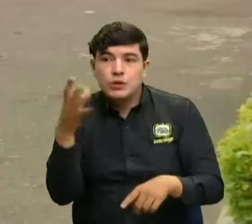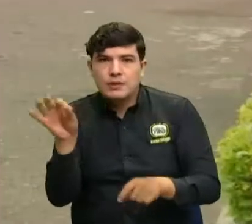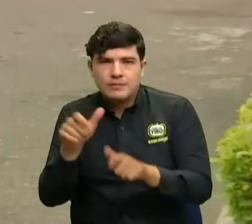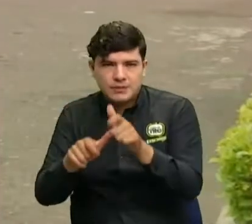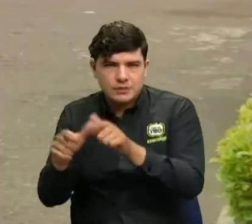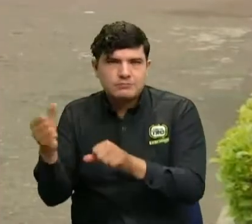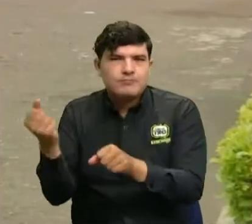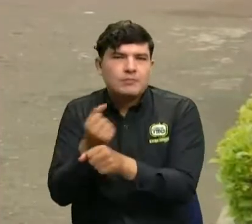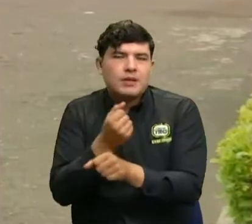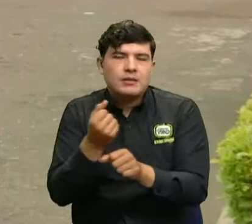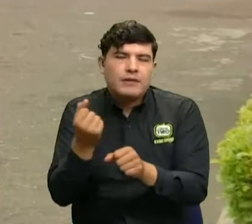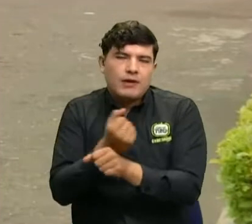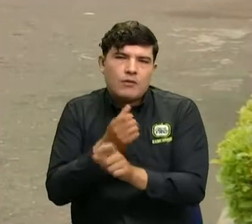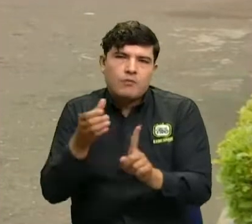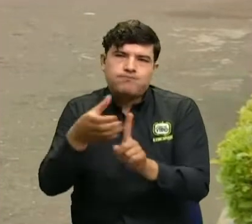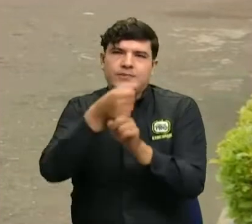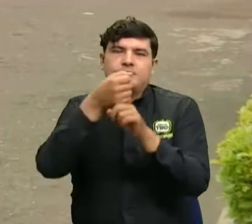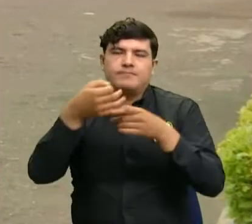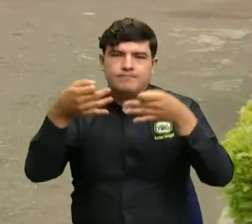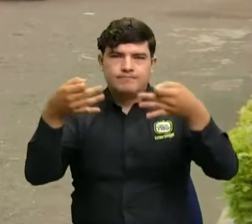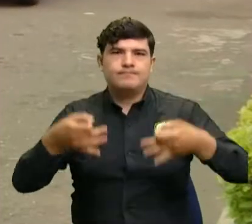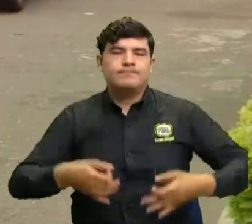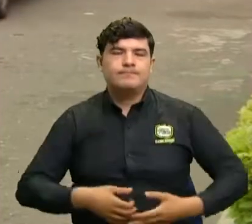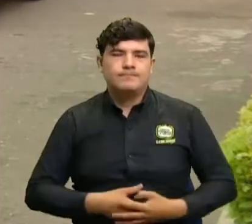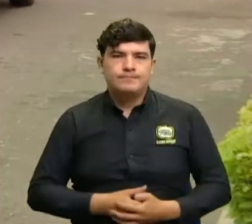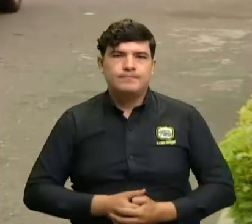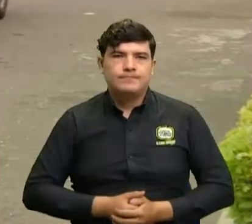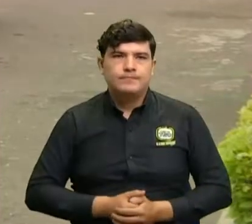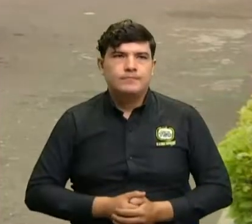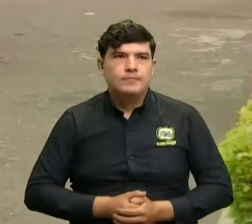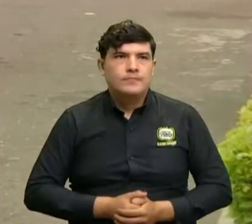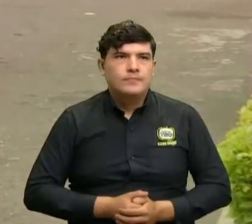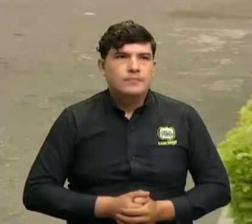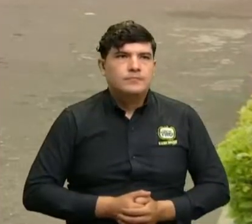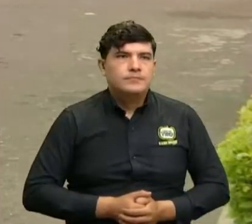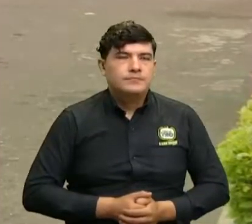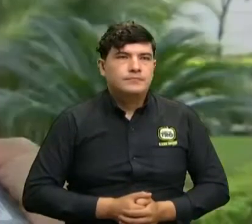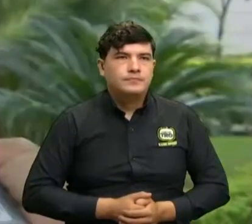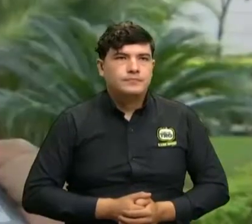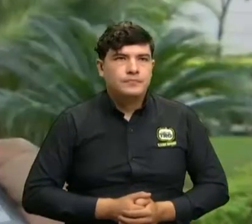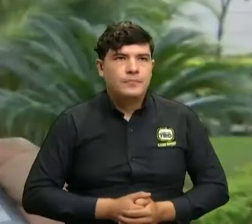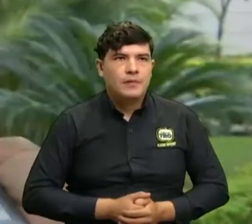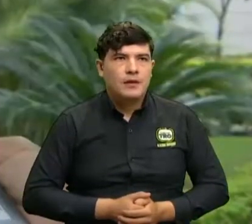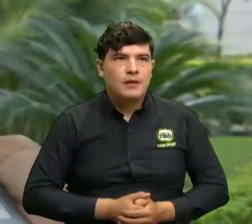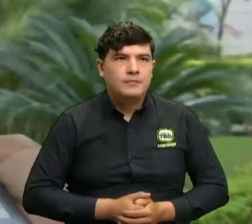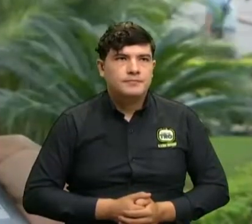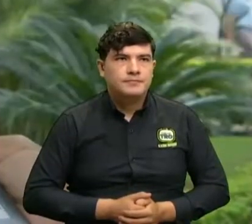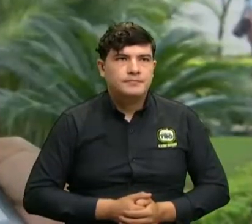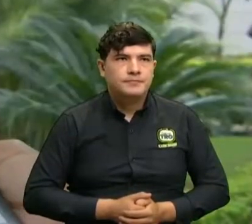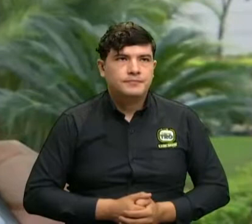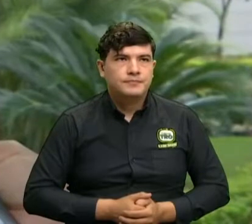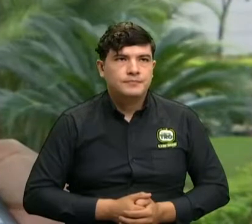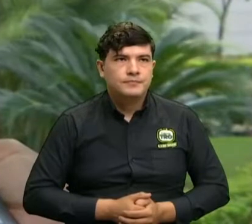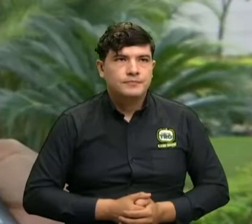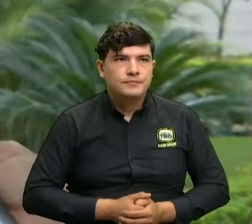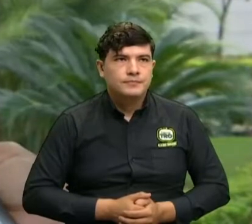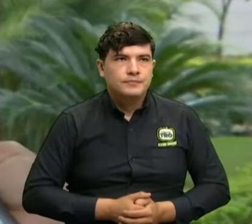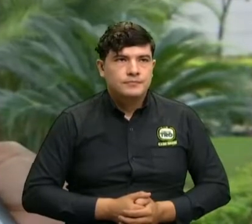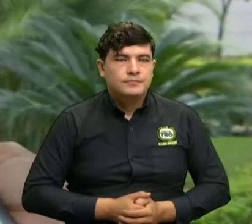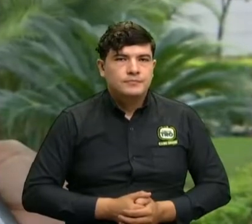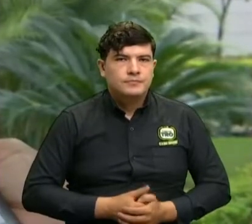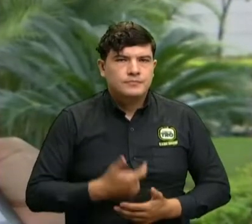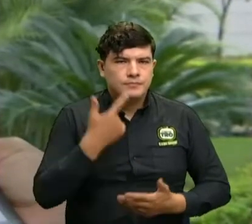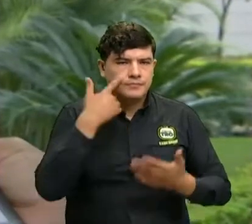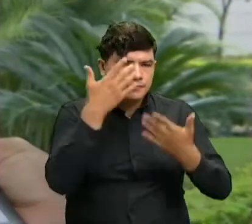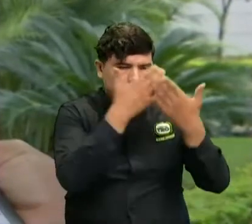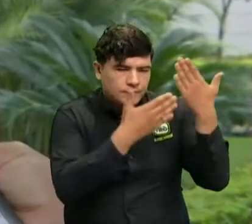que se están realizando, que fueron suspendidos por la pandemia, que son los estudios de aforo vehiculares en los sectores donde técnicamente la norma permita